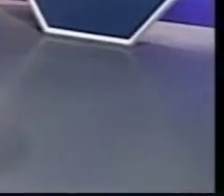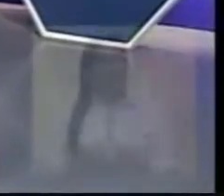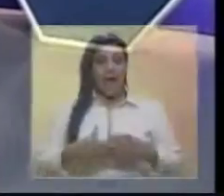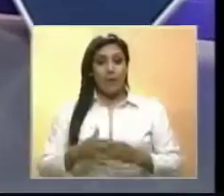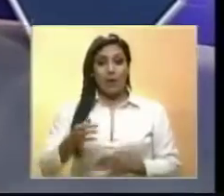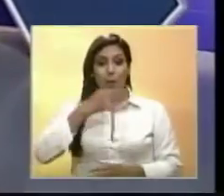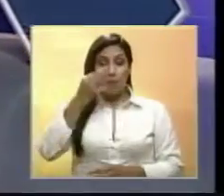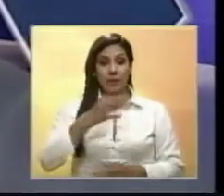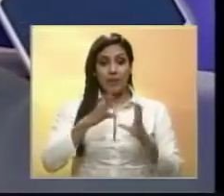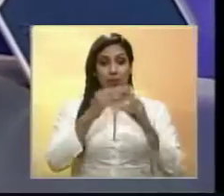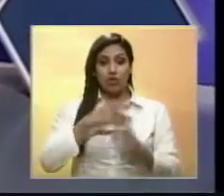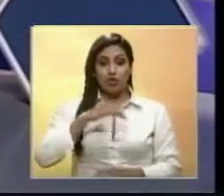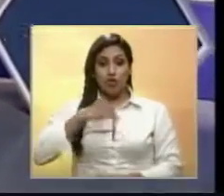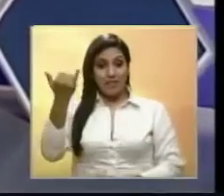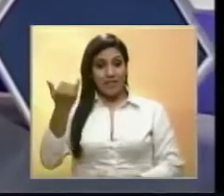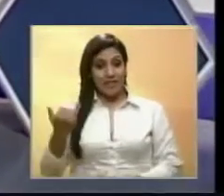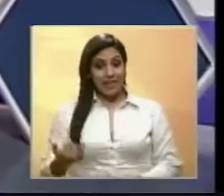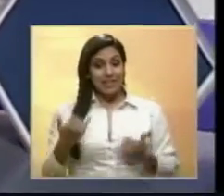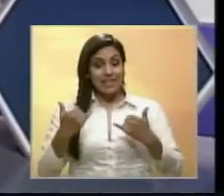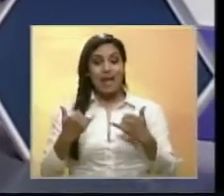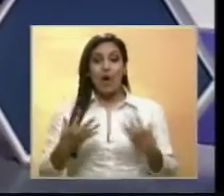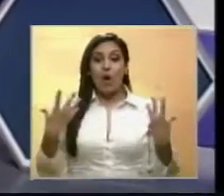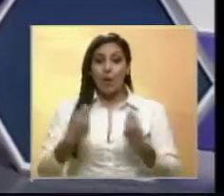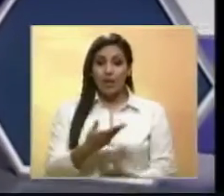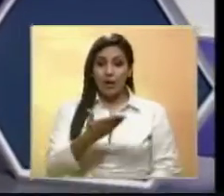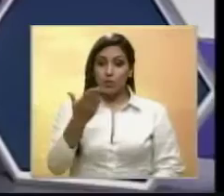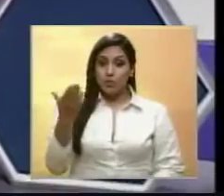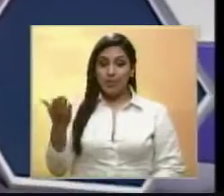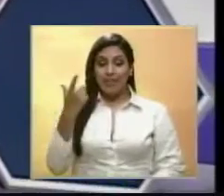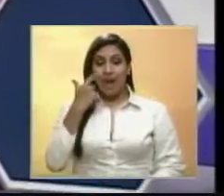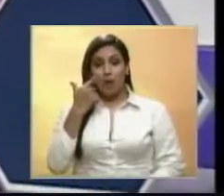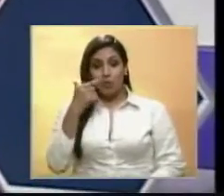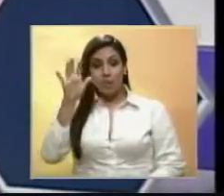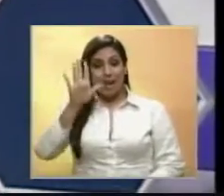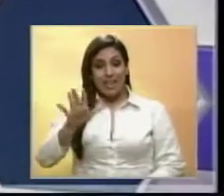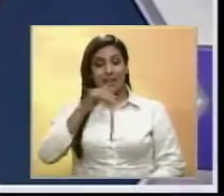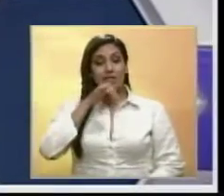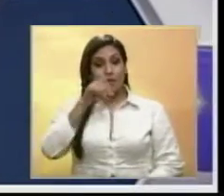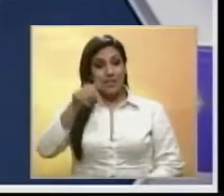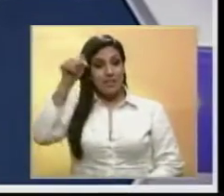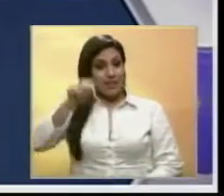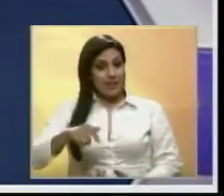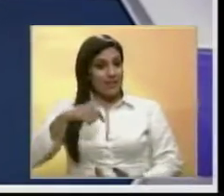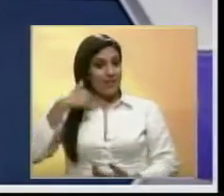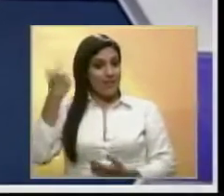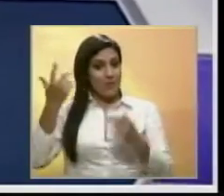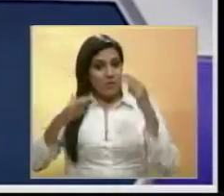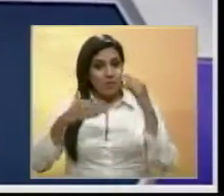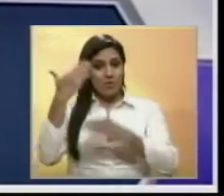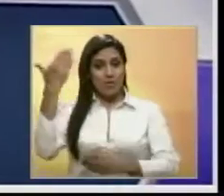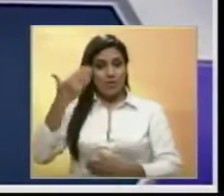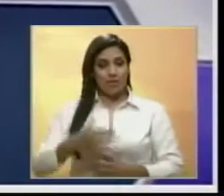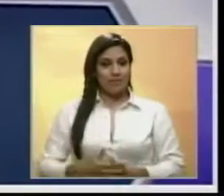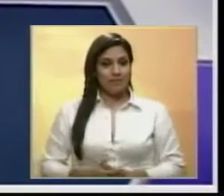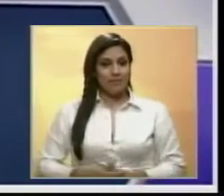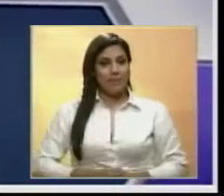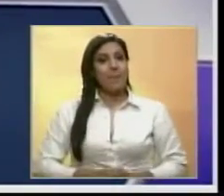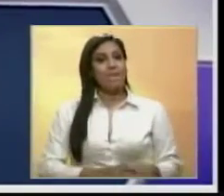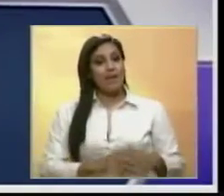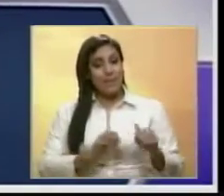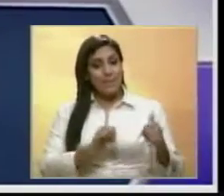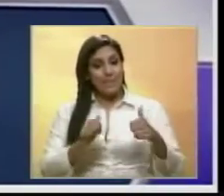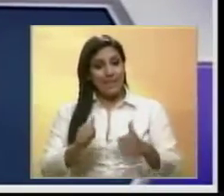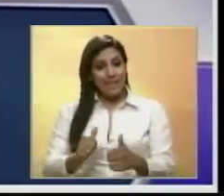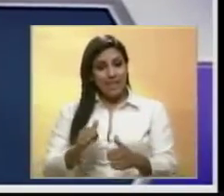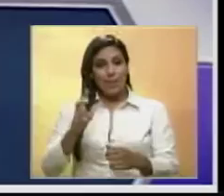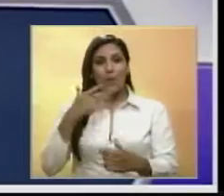Amigos, muy buenas tardes para todos. Yo soy Federica Guzmán y desde ya los estaré acompañando en nuestro acostumbrado recorrido por las noticias del entretenimiento aquí en Estrenos y Estrellas. Y